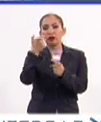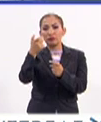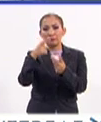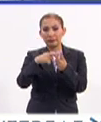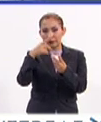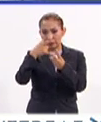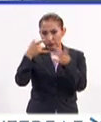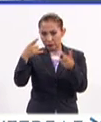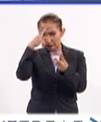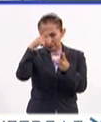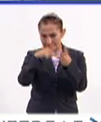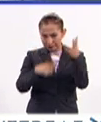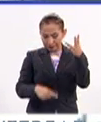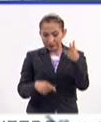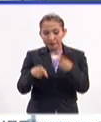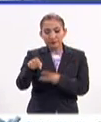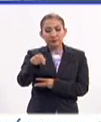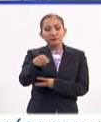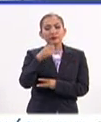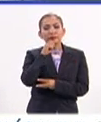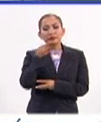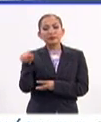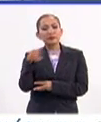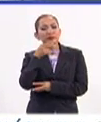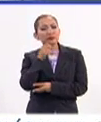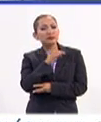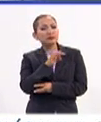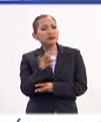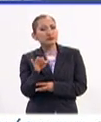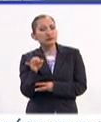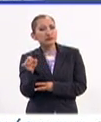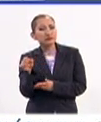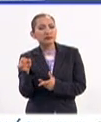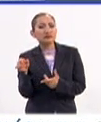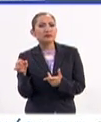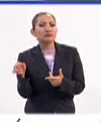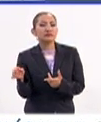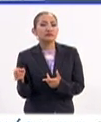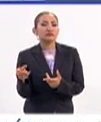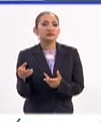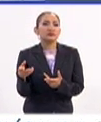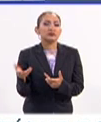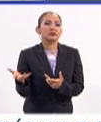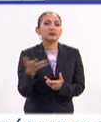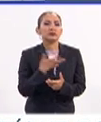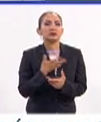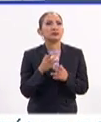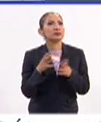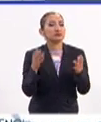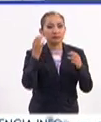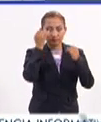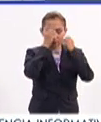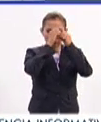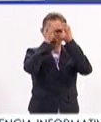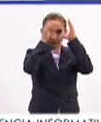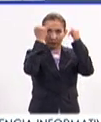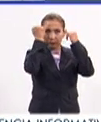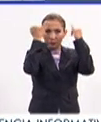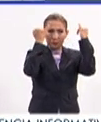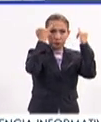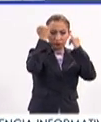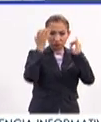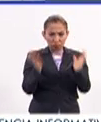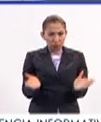de México, tenía la capacidad de tener una enorme imaginación y un